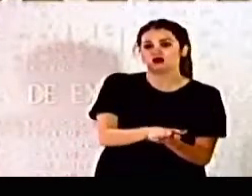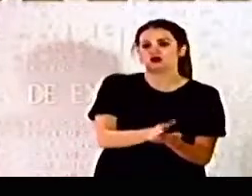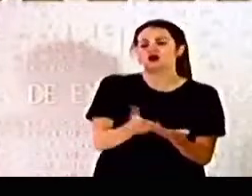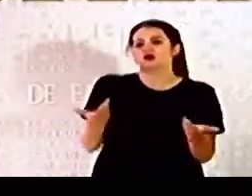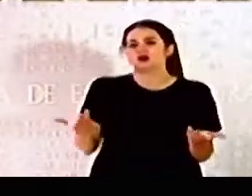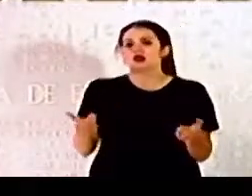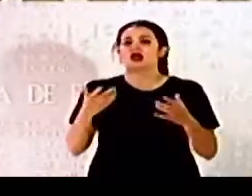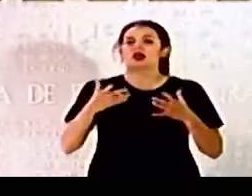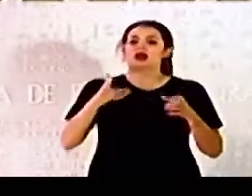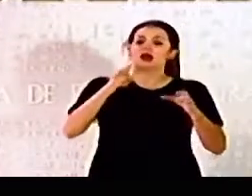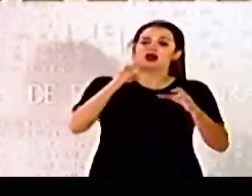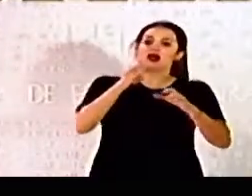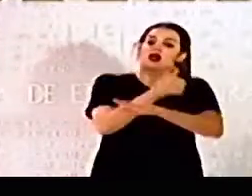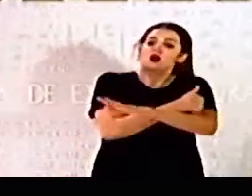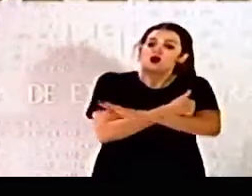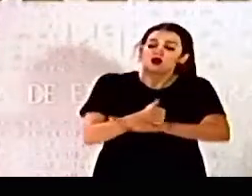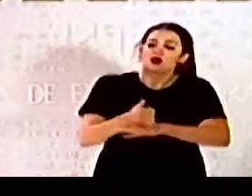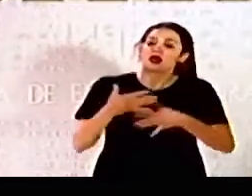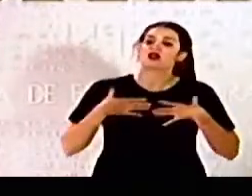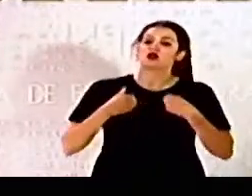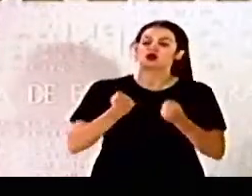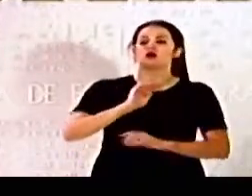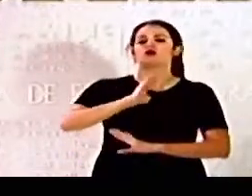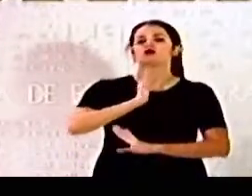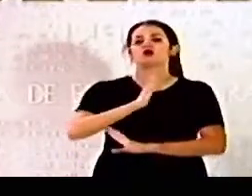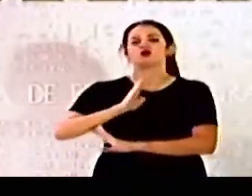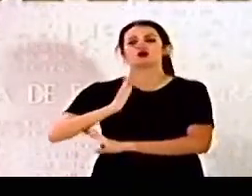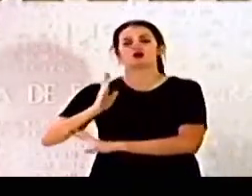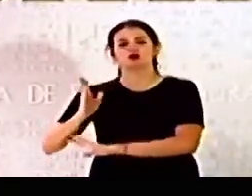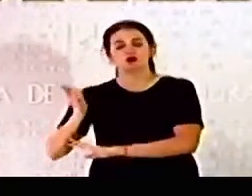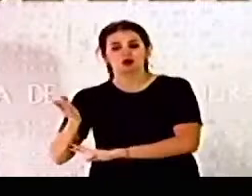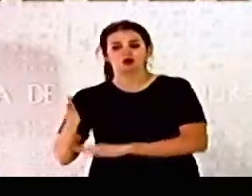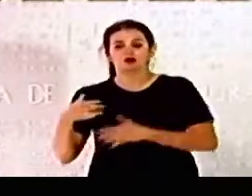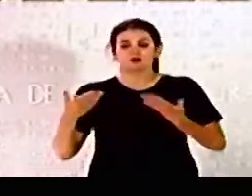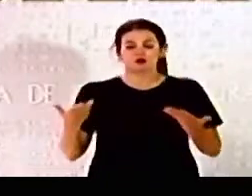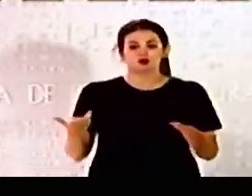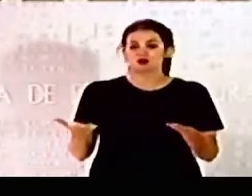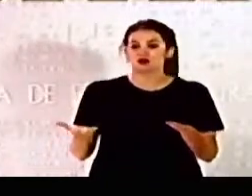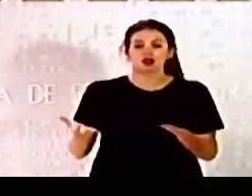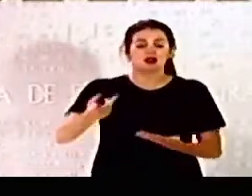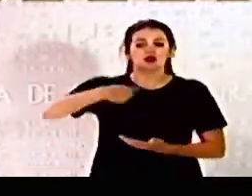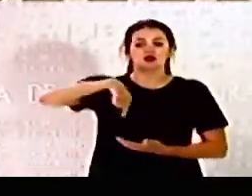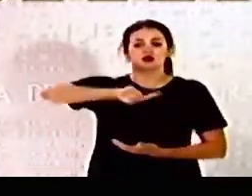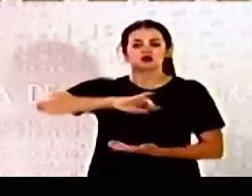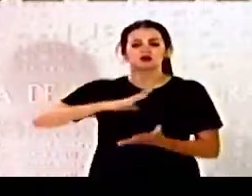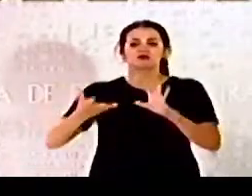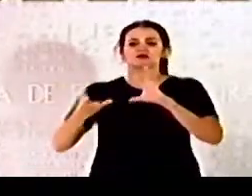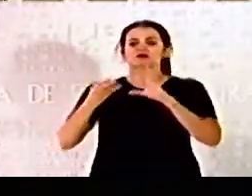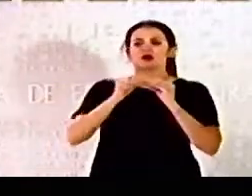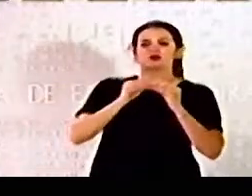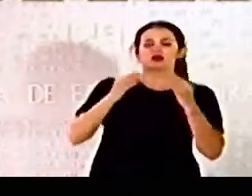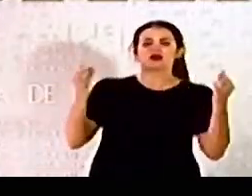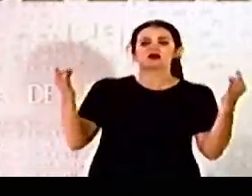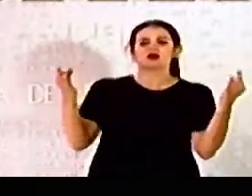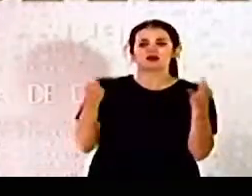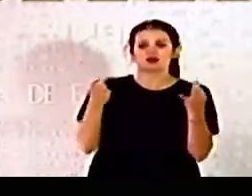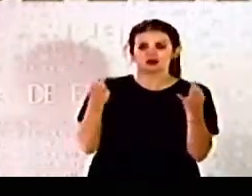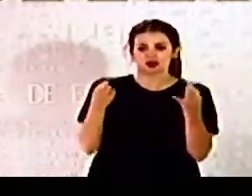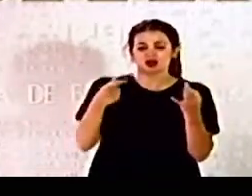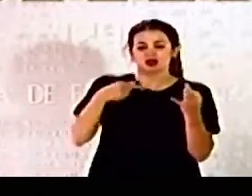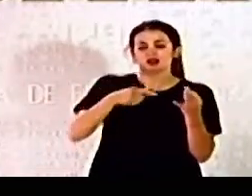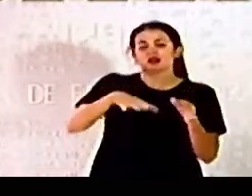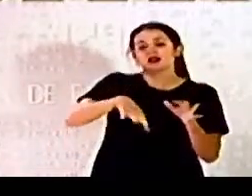población y, por lo tanto, tenemos que adoptar, sin más remedio, esta decisión que para nosotros